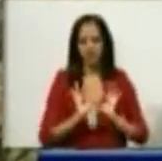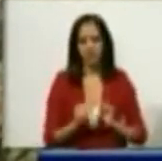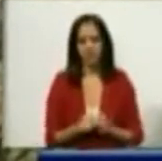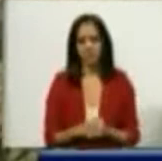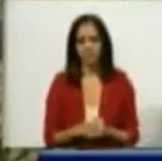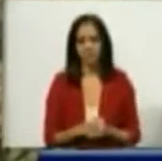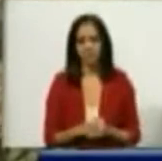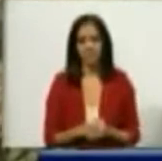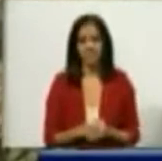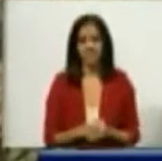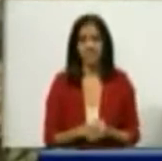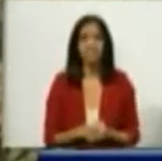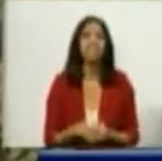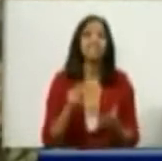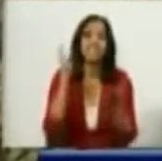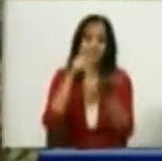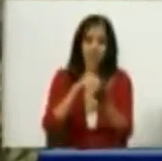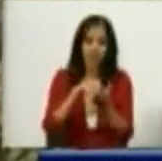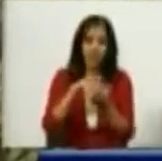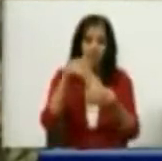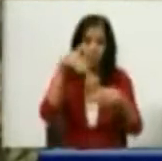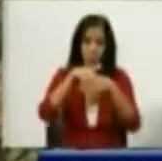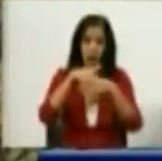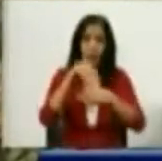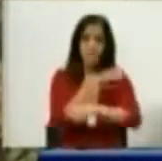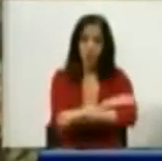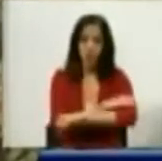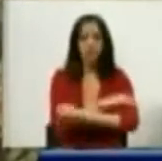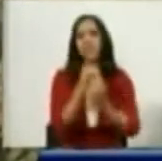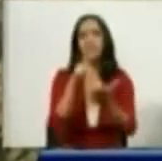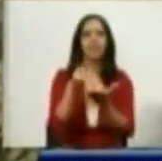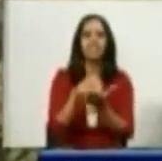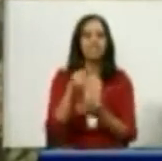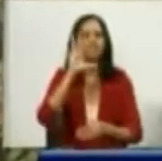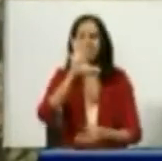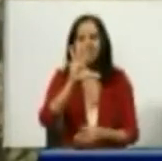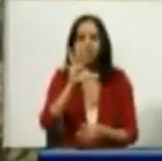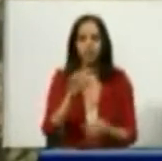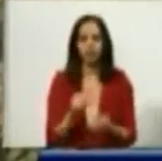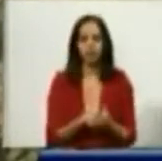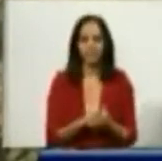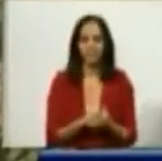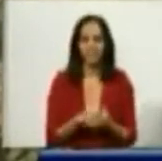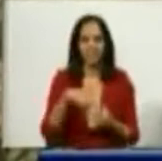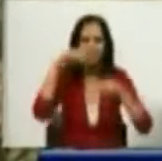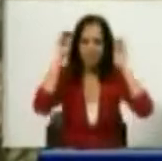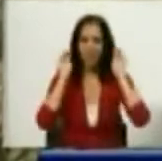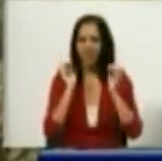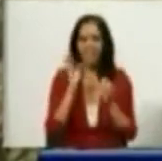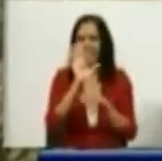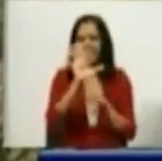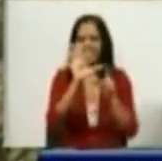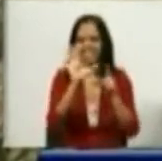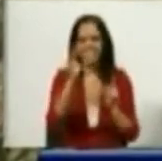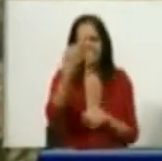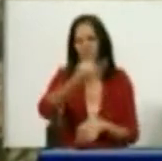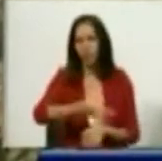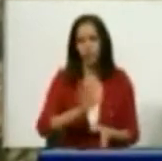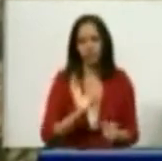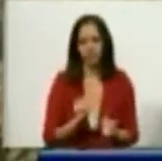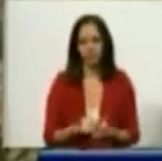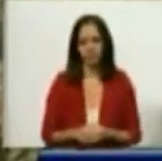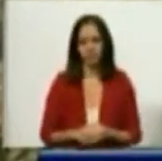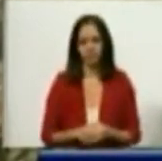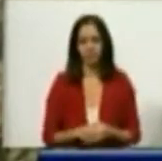si van a unas primarias en la oposición y participan cinco allá queda de quinta se lo garantizo